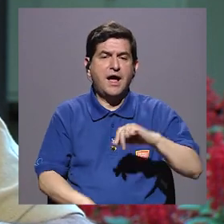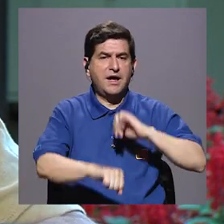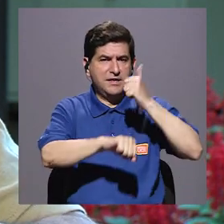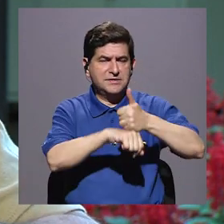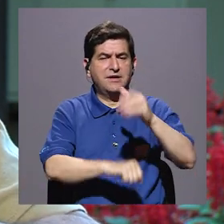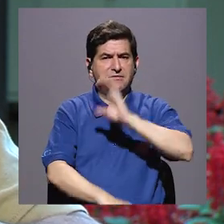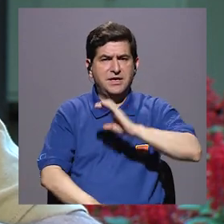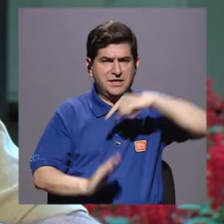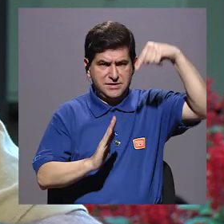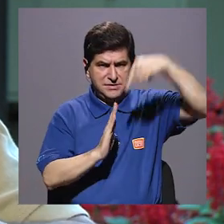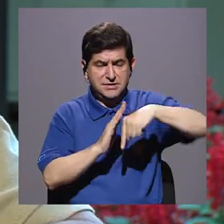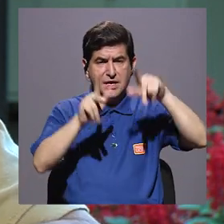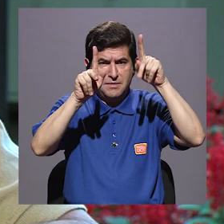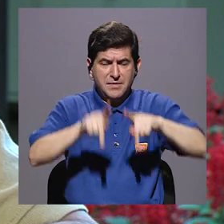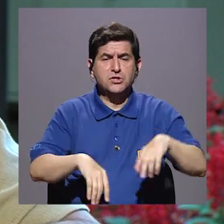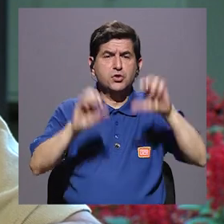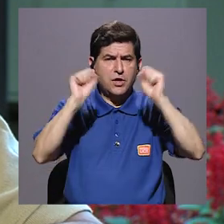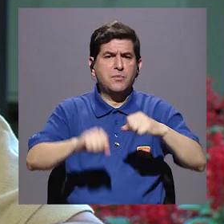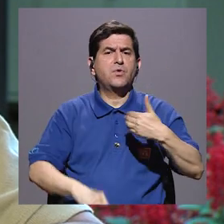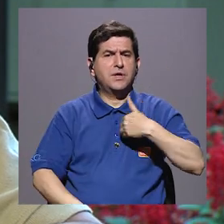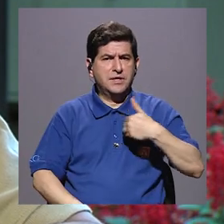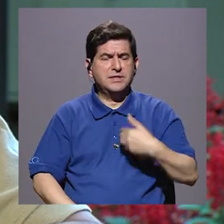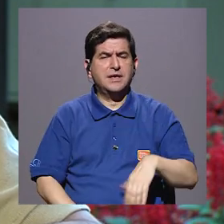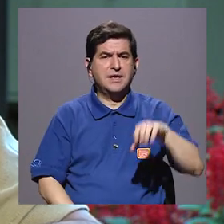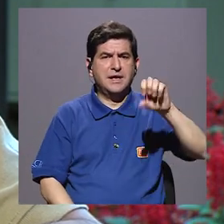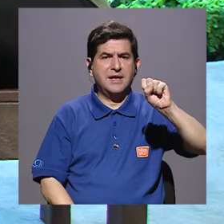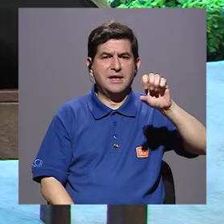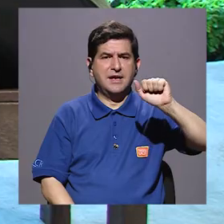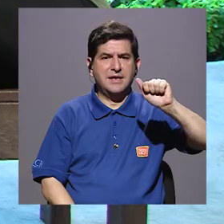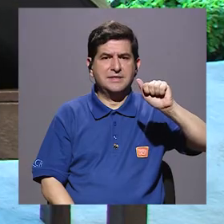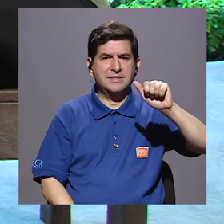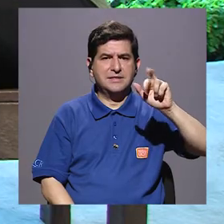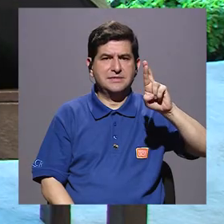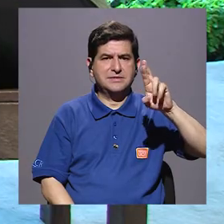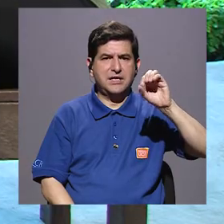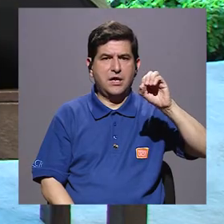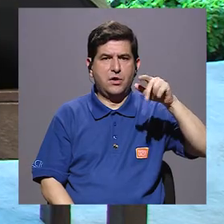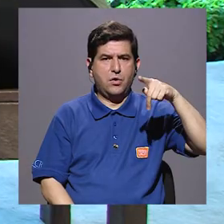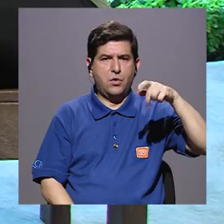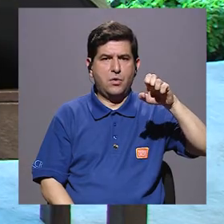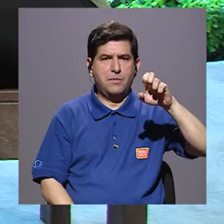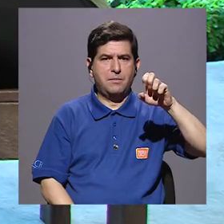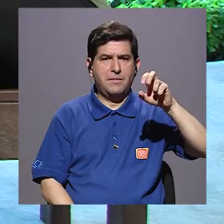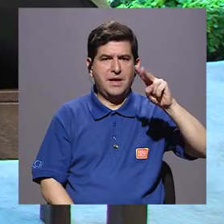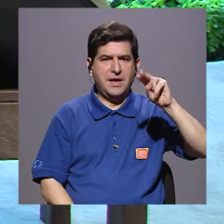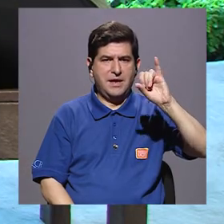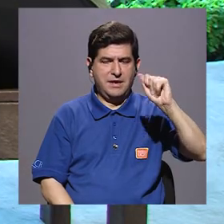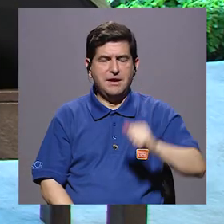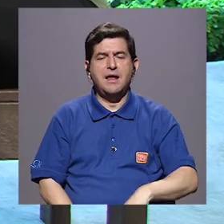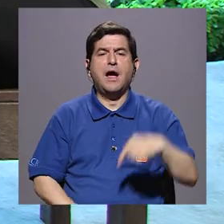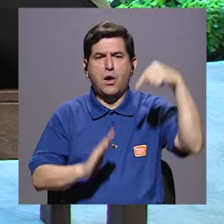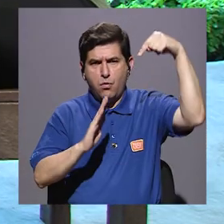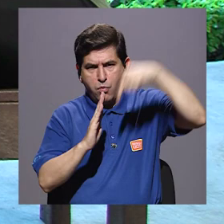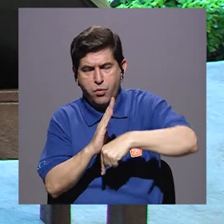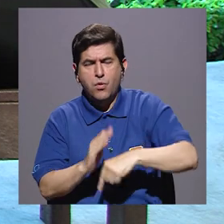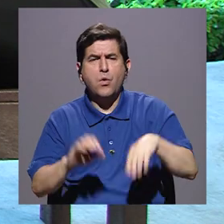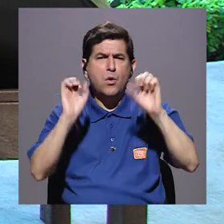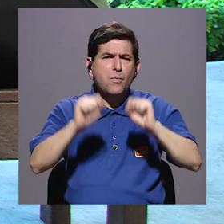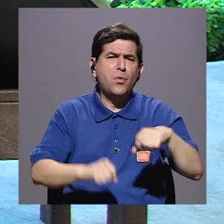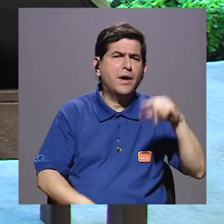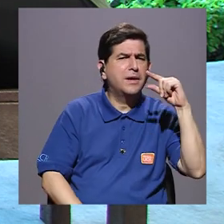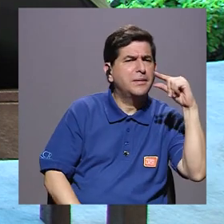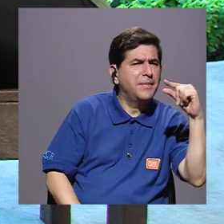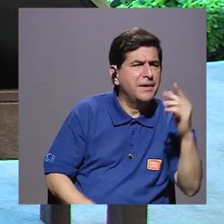severidad de la misma. O sea, una persona va a tener sarcopenia severa en este caso. Y por ejemplo, ¿se puede dar, digamos, como una sarcopenia